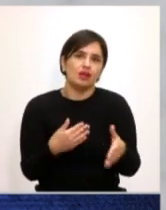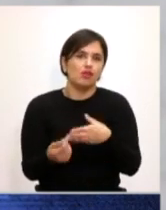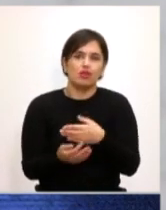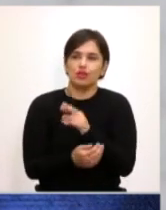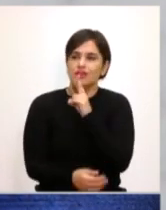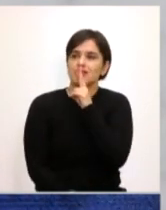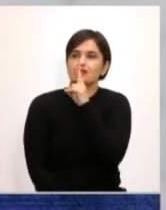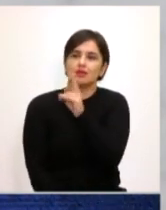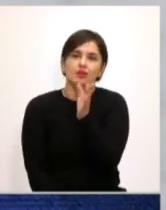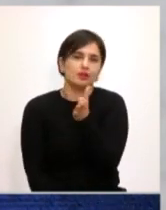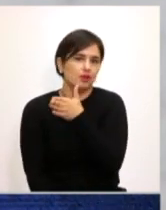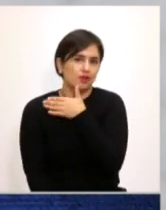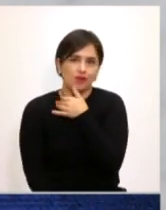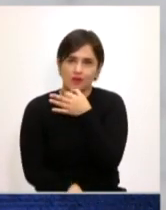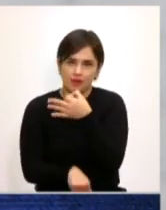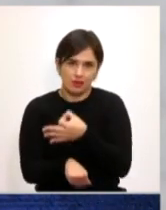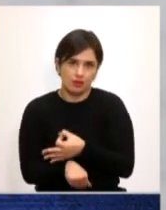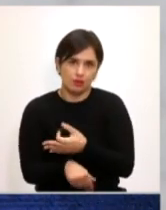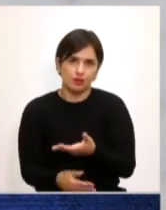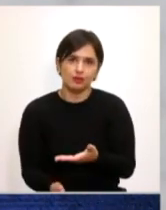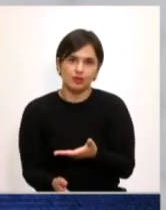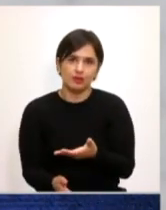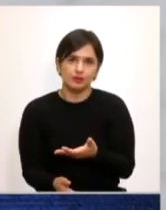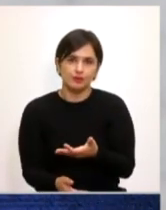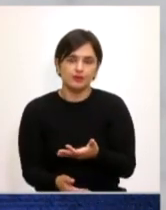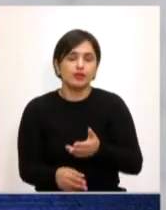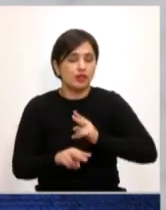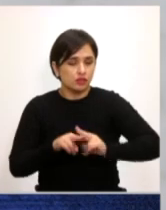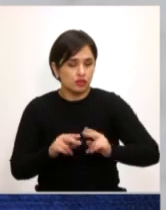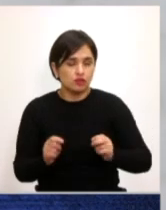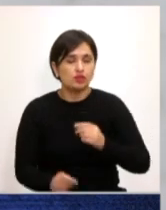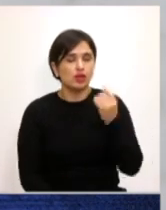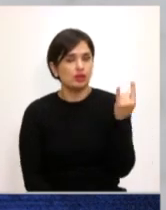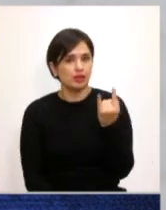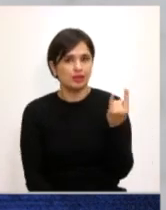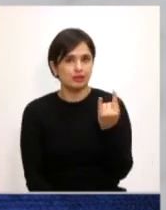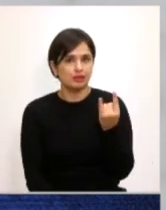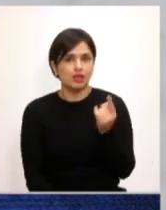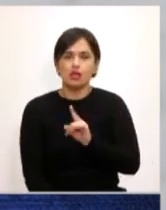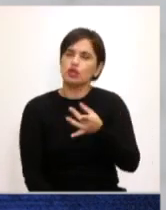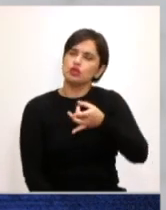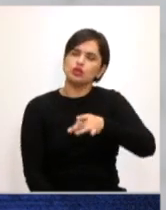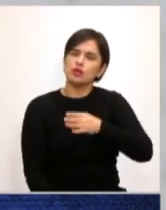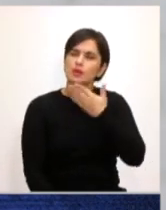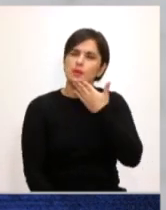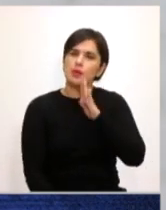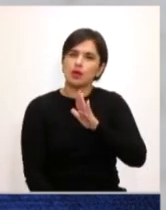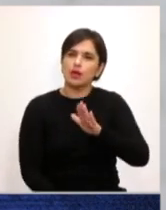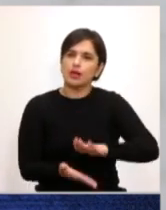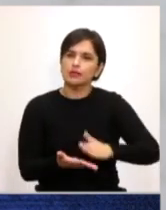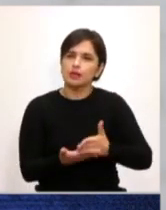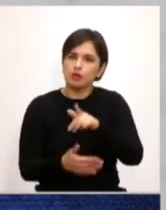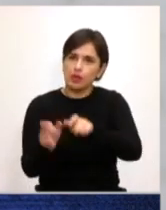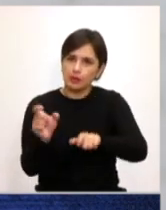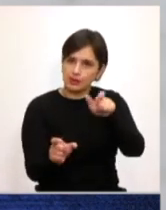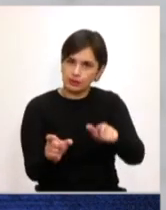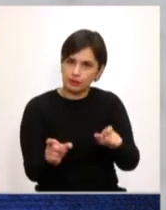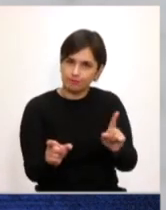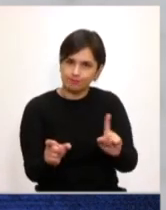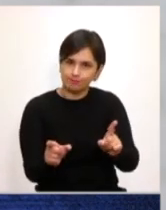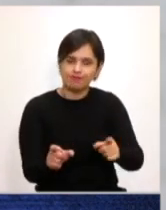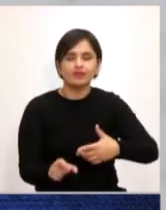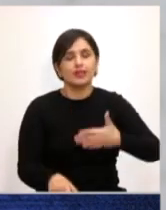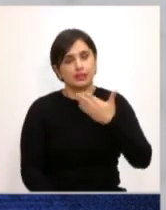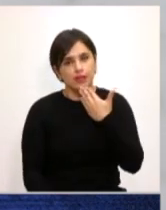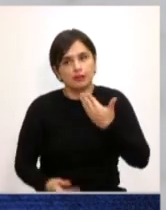dado respuesta oportuna. Resolver esta urgencia no solo implica mejorar la salud de las personas, sino